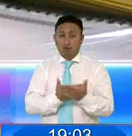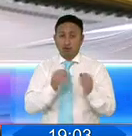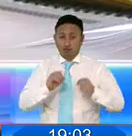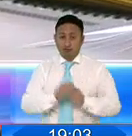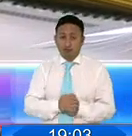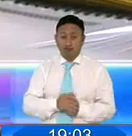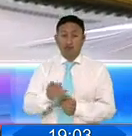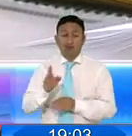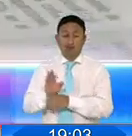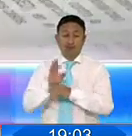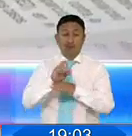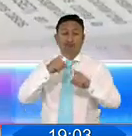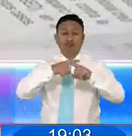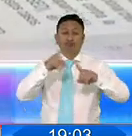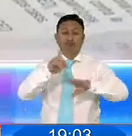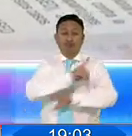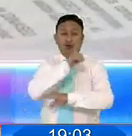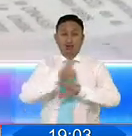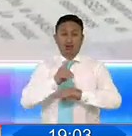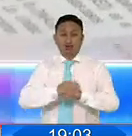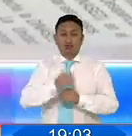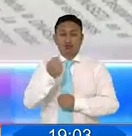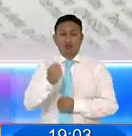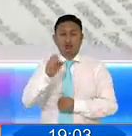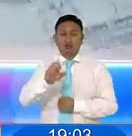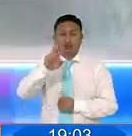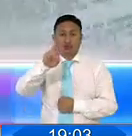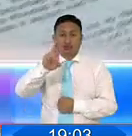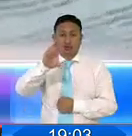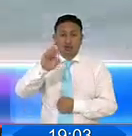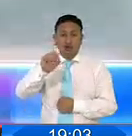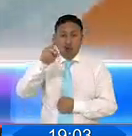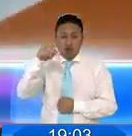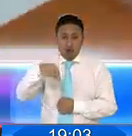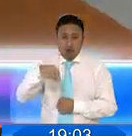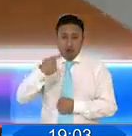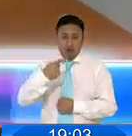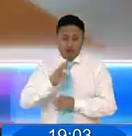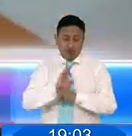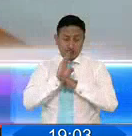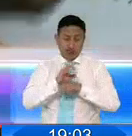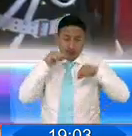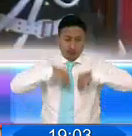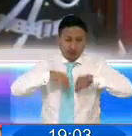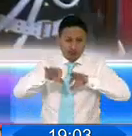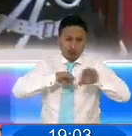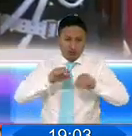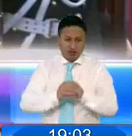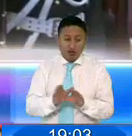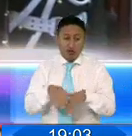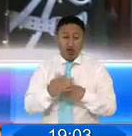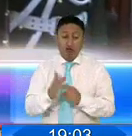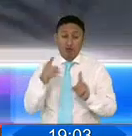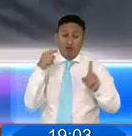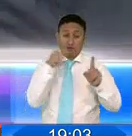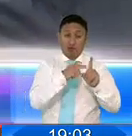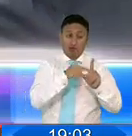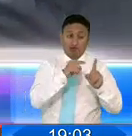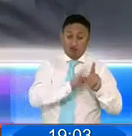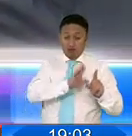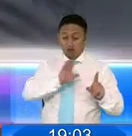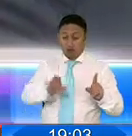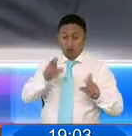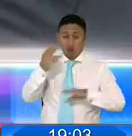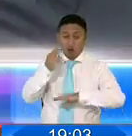la versión ampliada del exdirector del Servicio de Contratación de Obras Públicas, que daría a entender cómo Eliseo Azuero